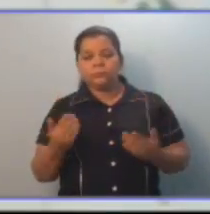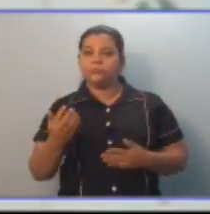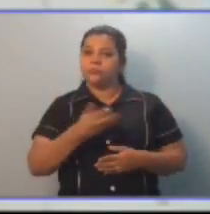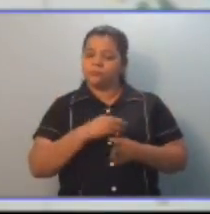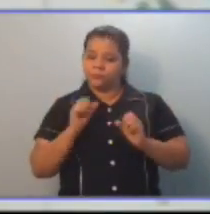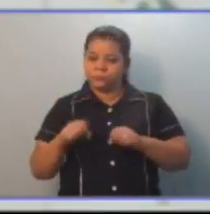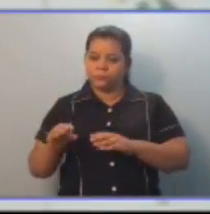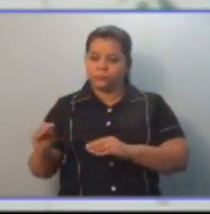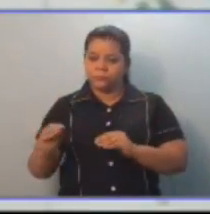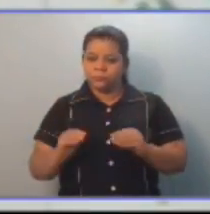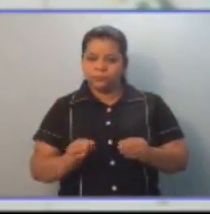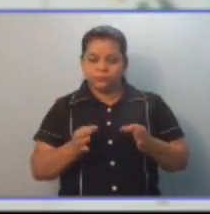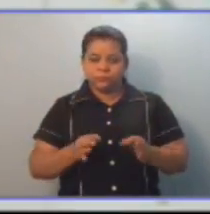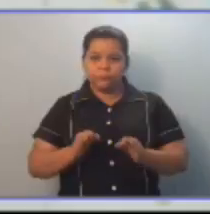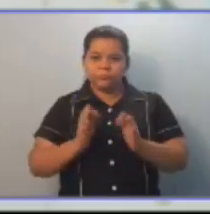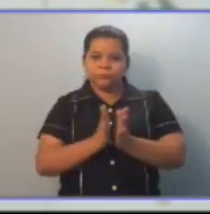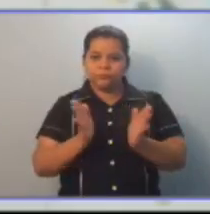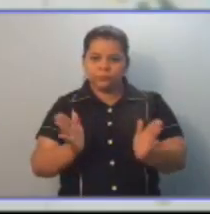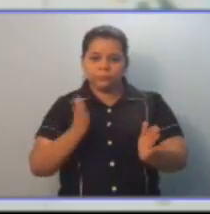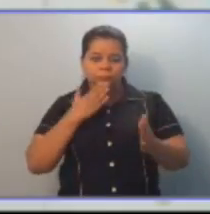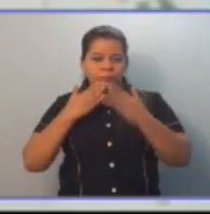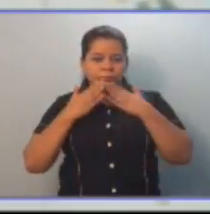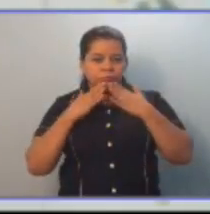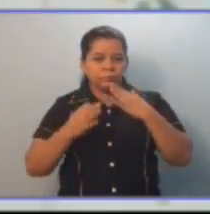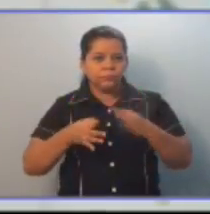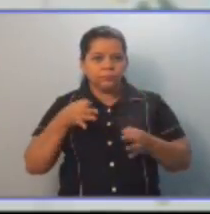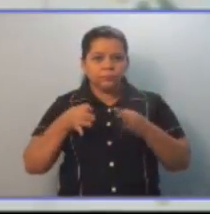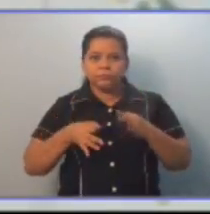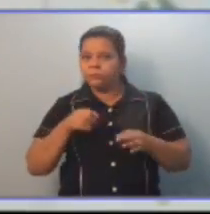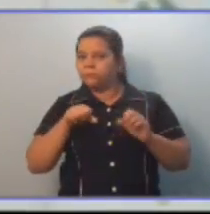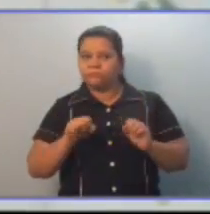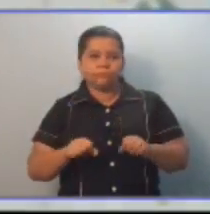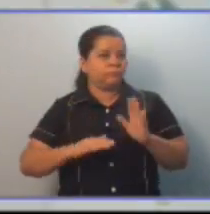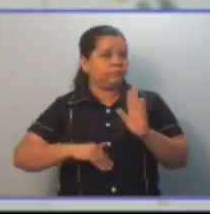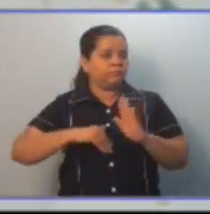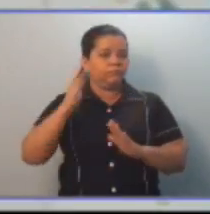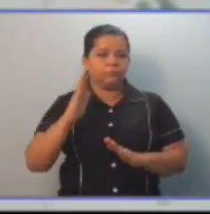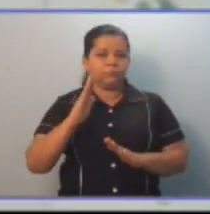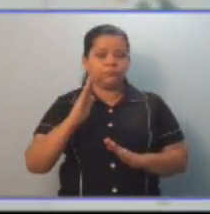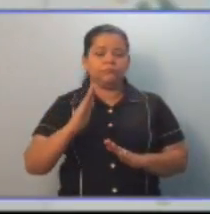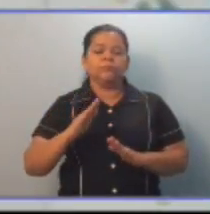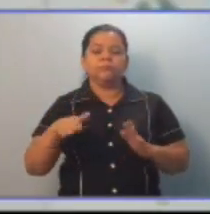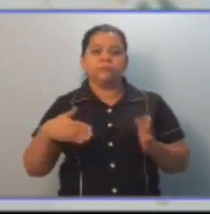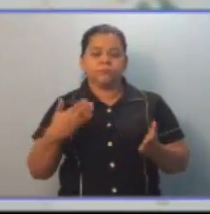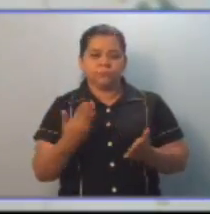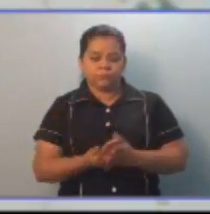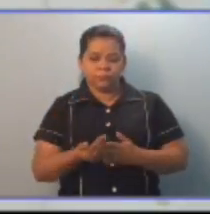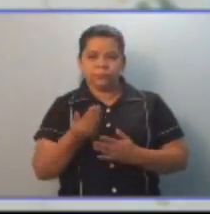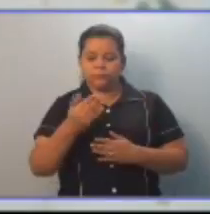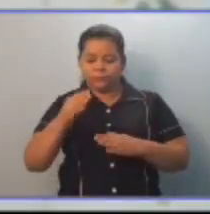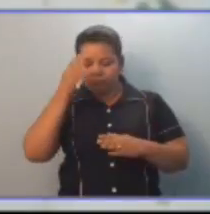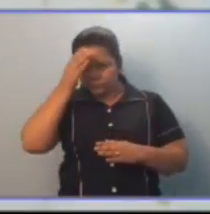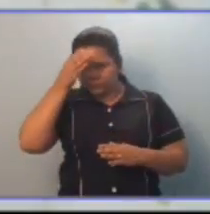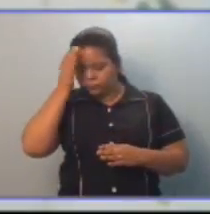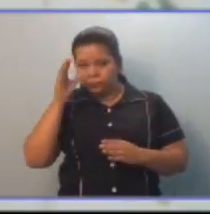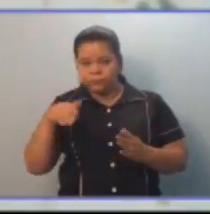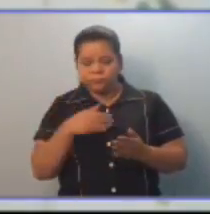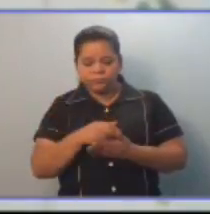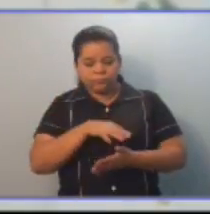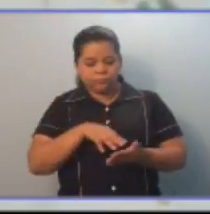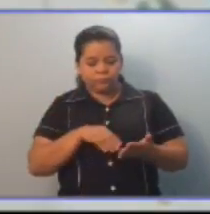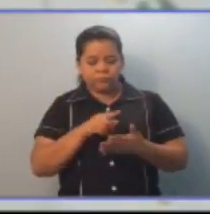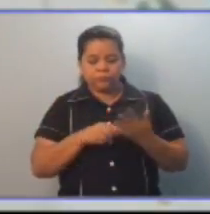aplicar las reglas generales de interpretación jurídica, que no se puede ir más allá de lo que dé, ¿verdad?, la terminología y el texto mismo